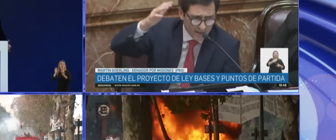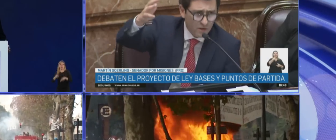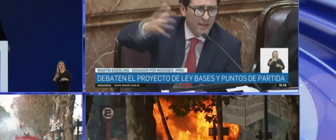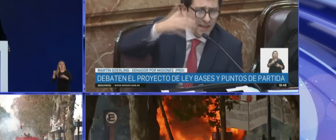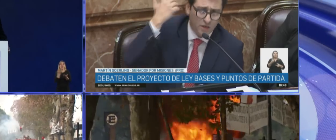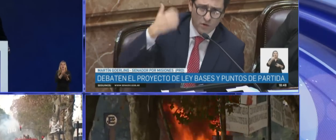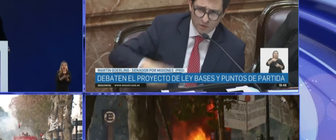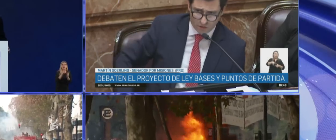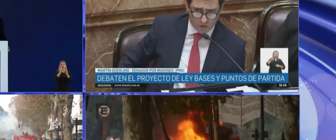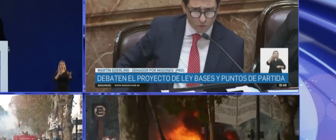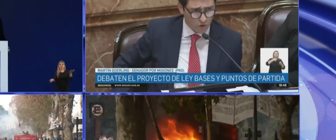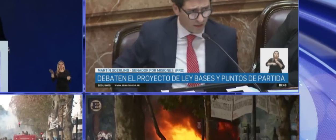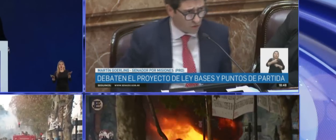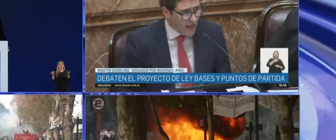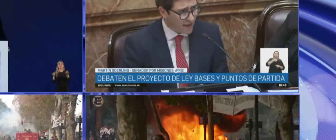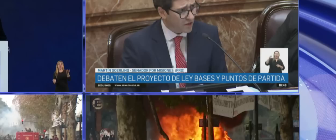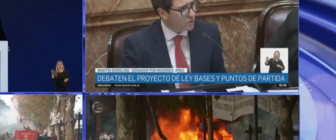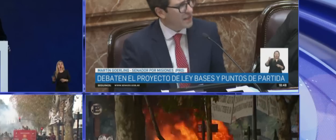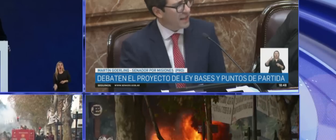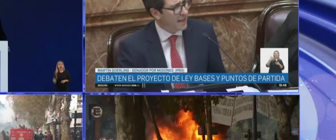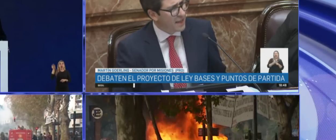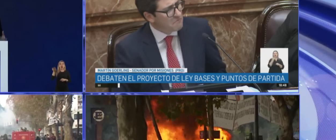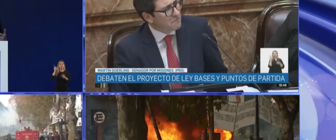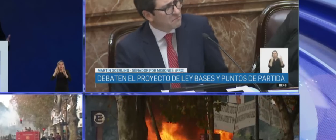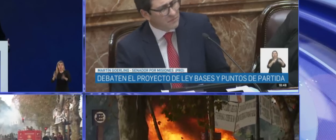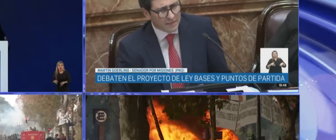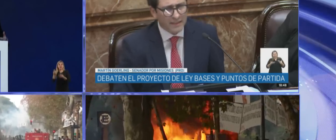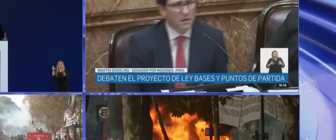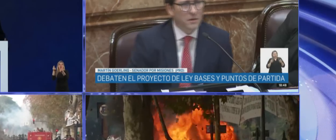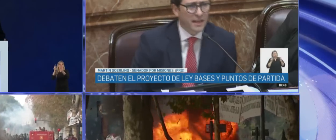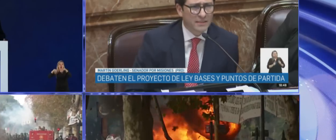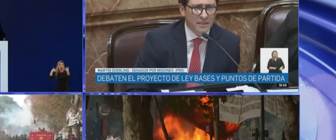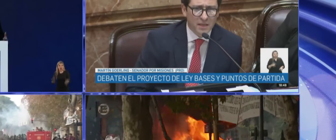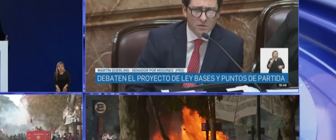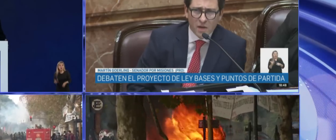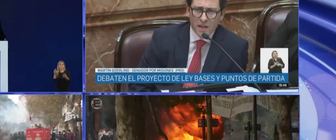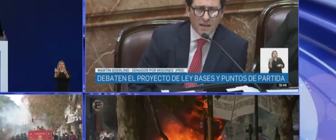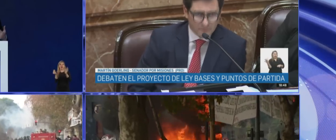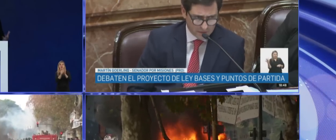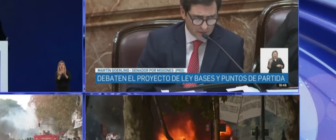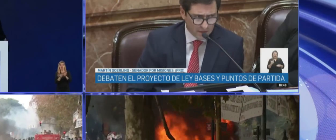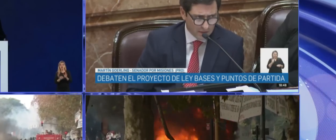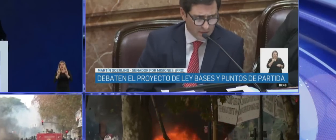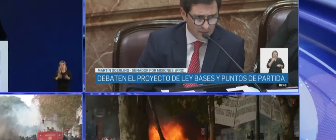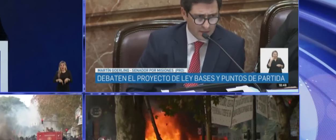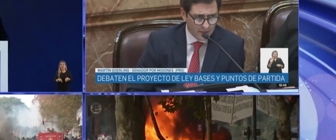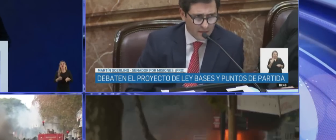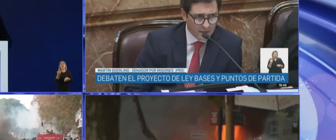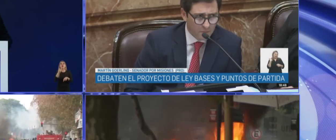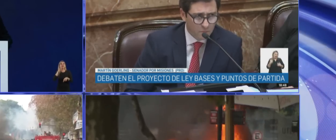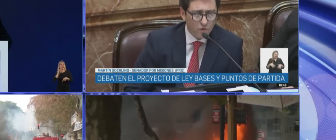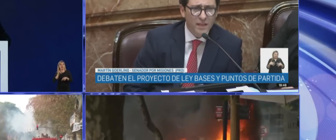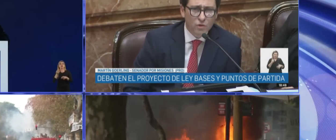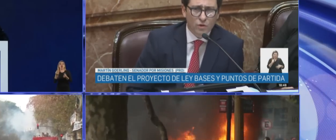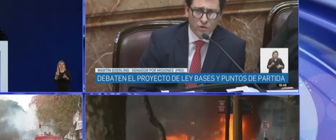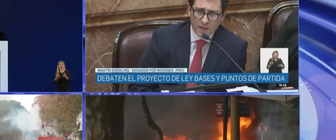las dos cosas a la vez, que hace que caiga el poder adquisitivo del dinero y eso implica que todos los precios expresados en unidades monetarias